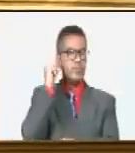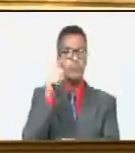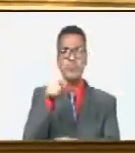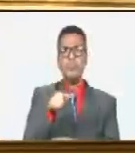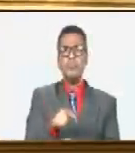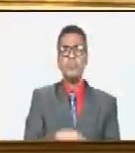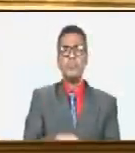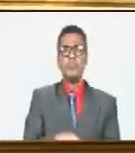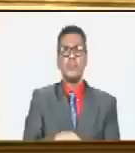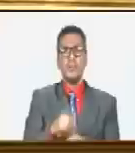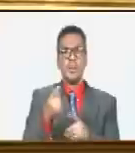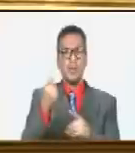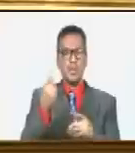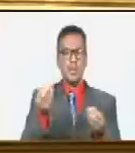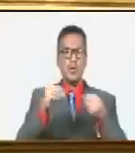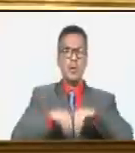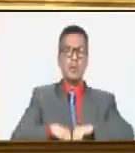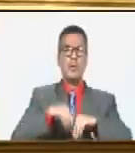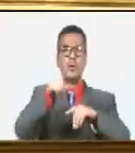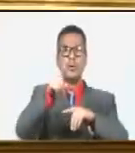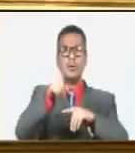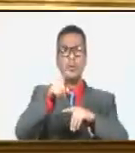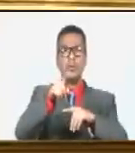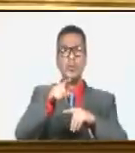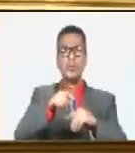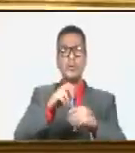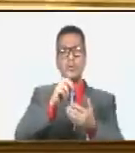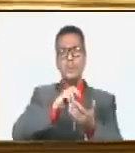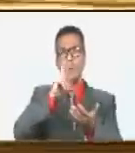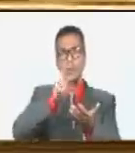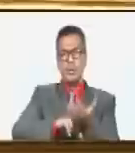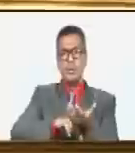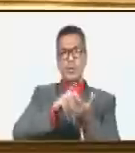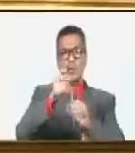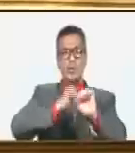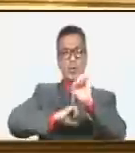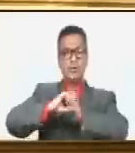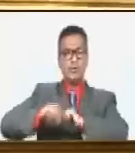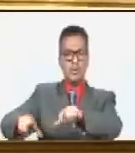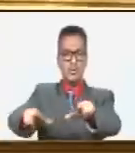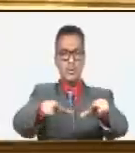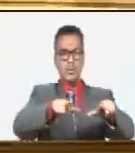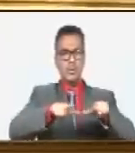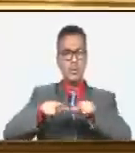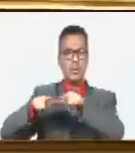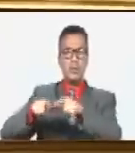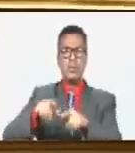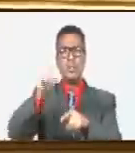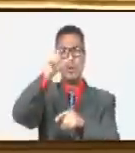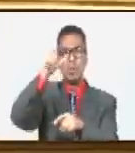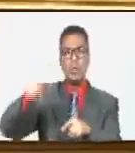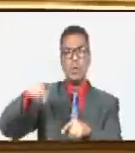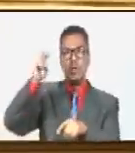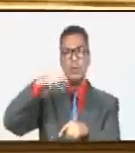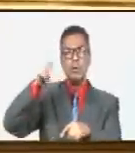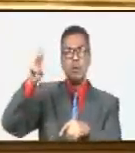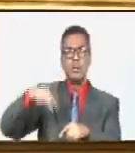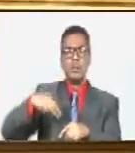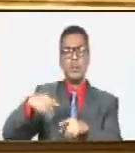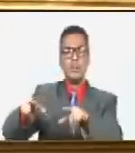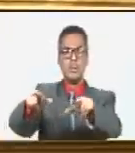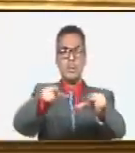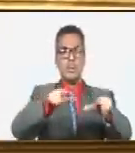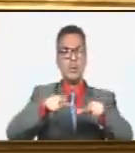a favor de aprobar el acuerdo para la defensa del territorio de la Guayana Esequiba y la